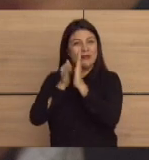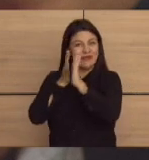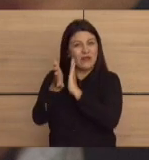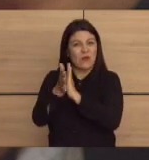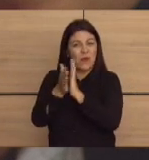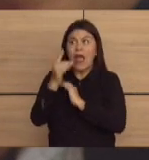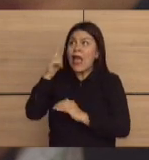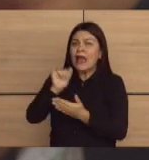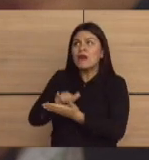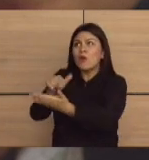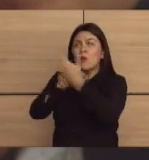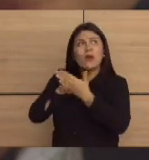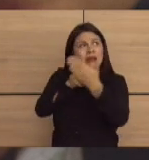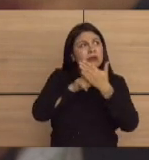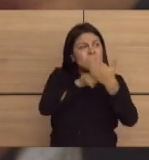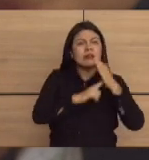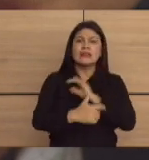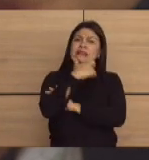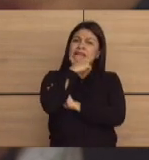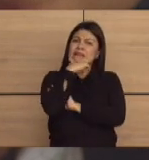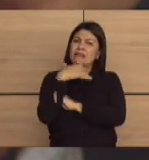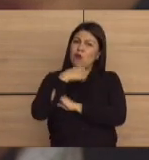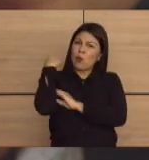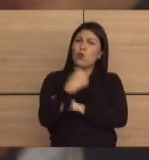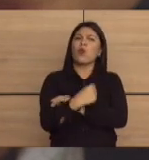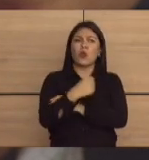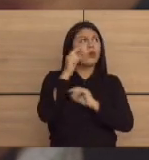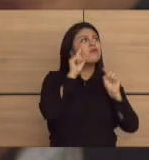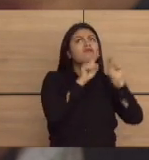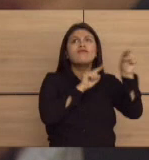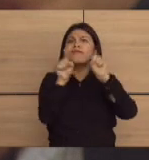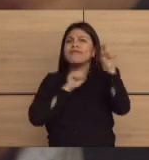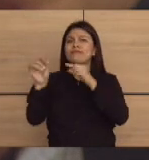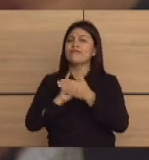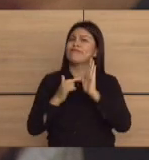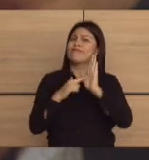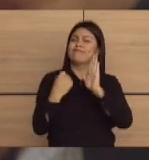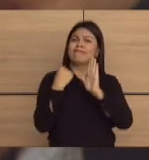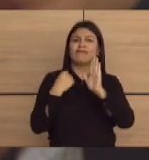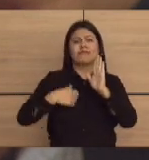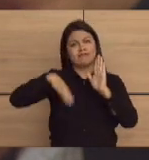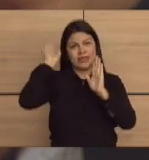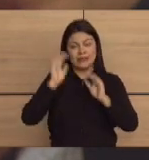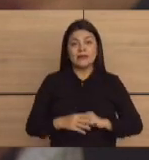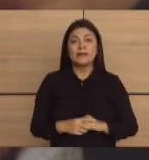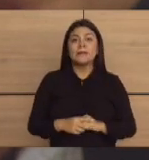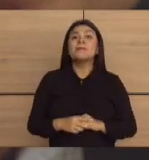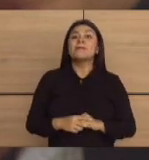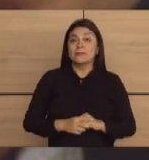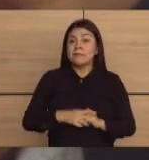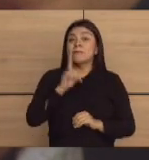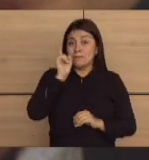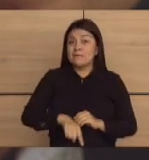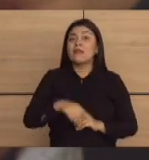se posiciona cada vez más como hitos diferenciadores. Y si bien traen